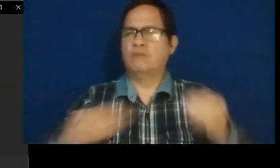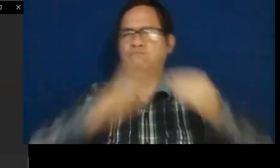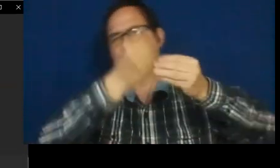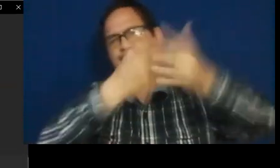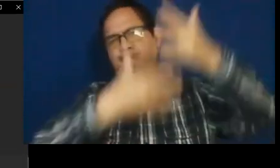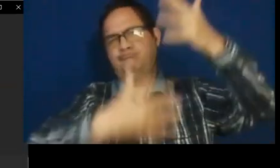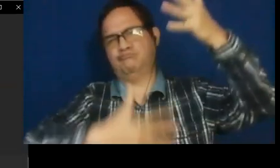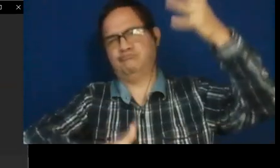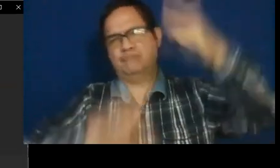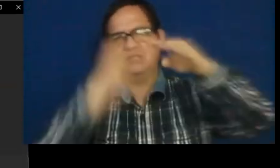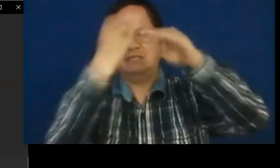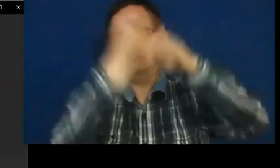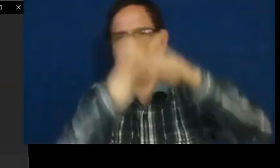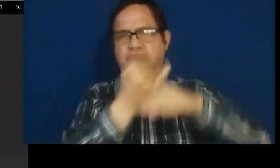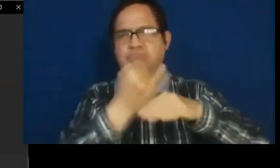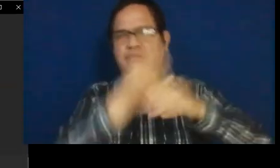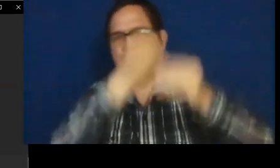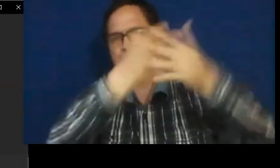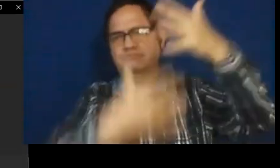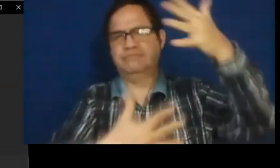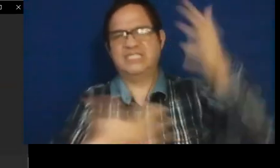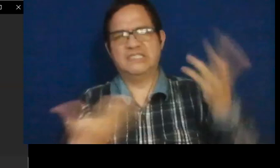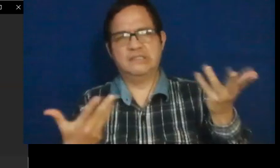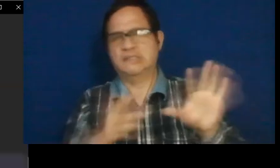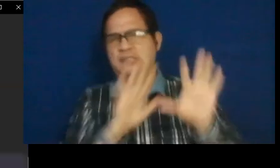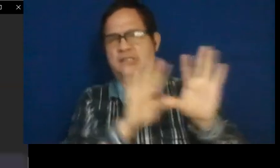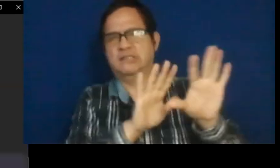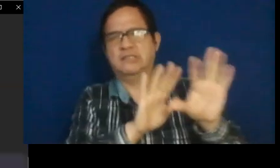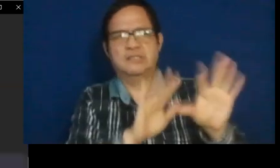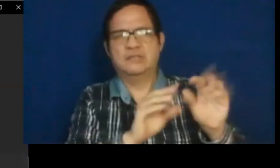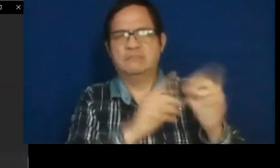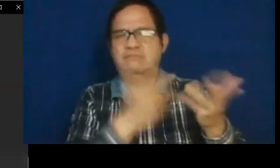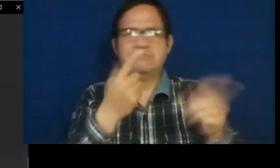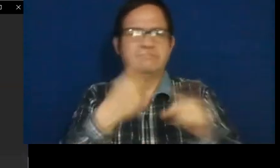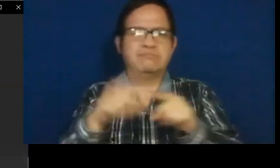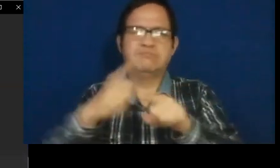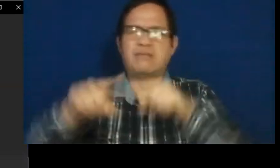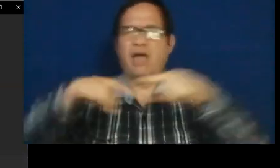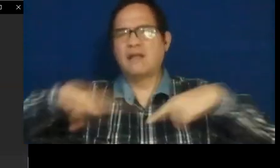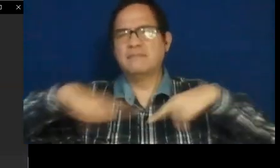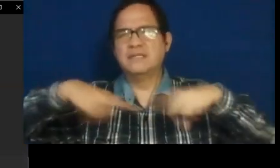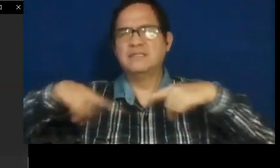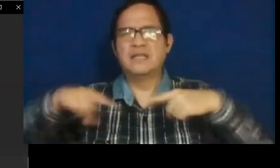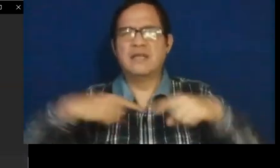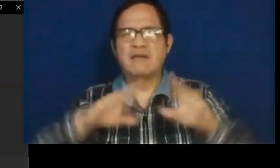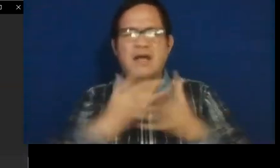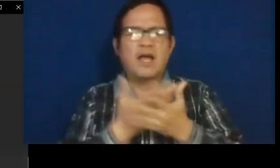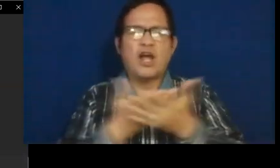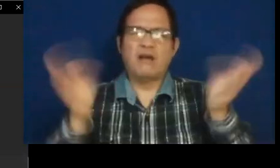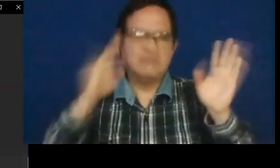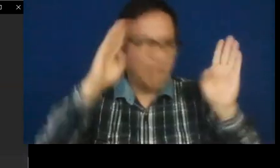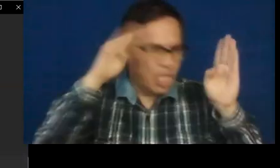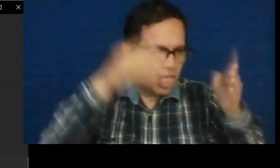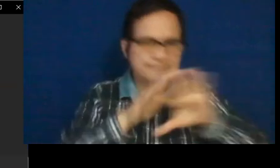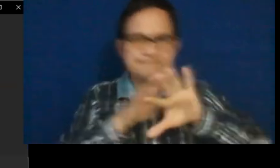correos institucionales y claramente a ese correo yo no le doy prioridad porque son correos de la parte administrativa y pues obviamente no tiene nada que ver